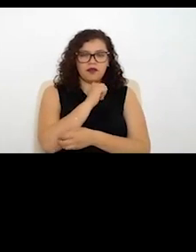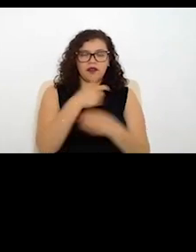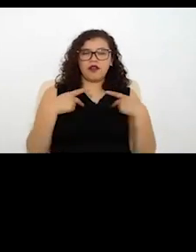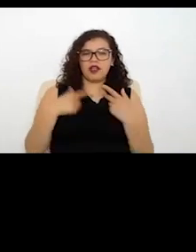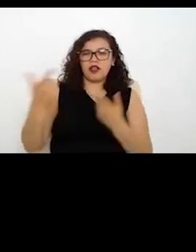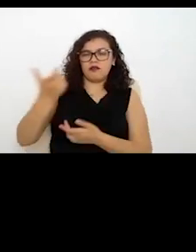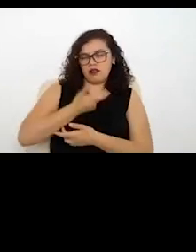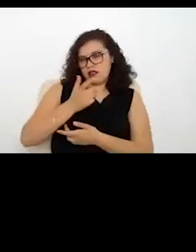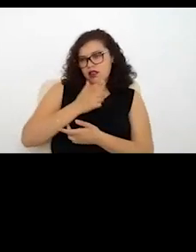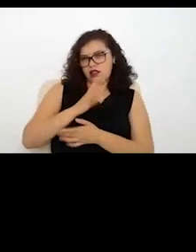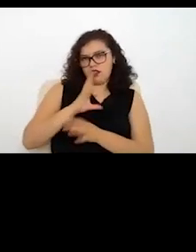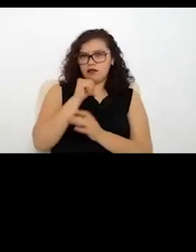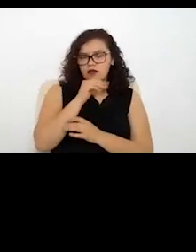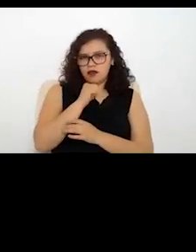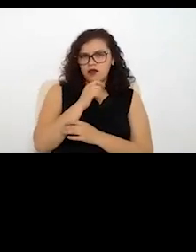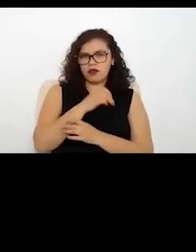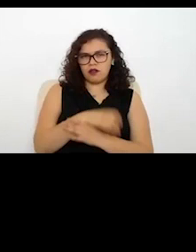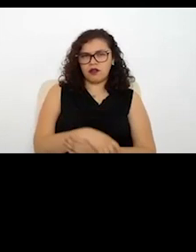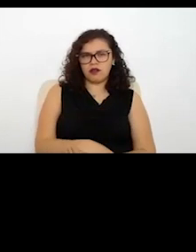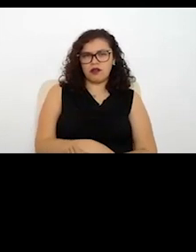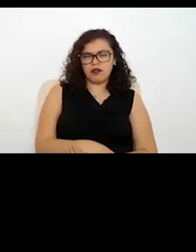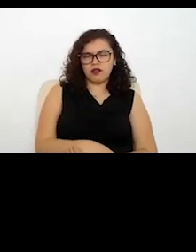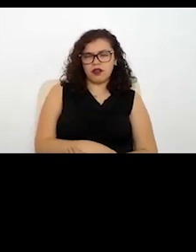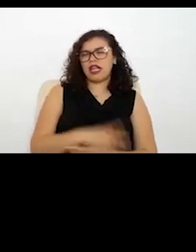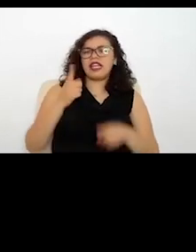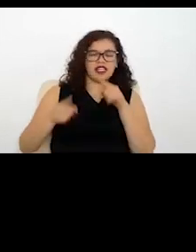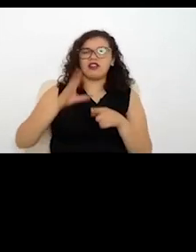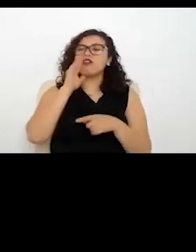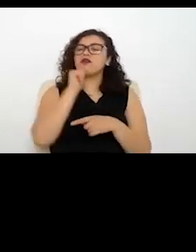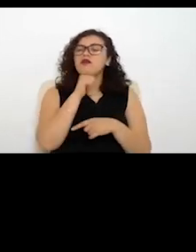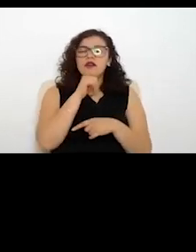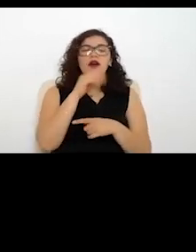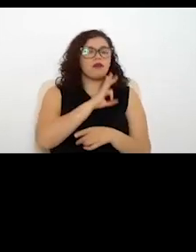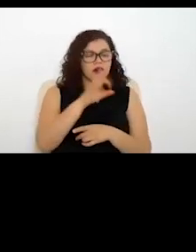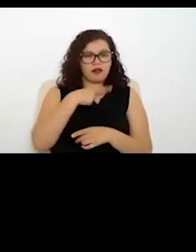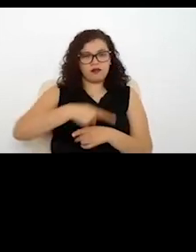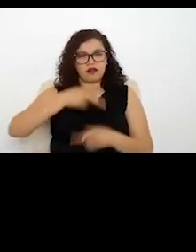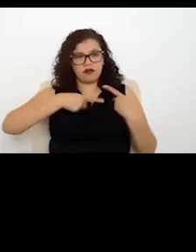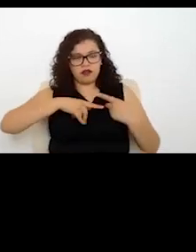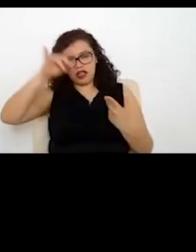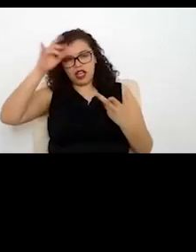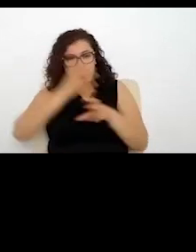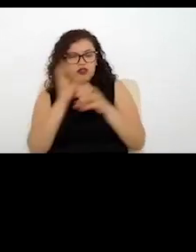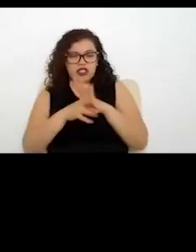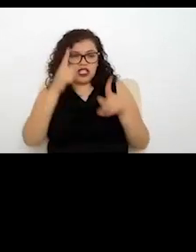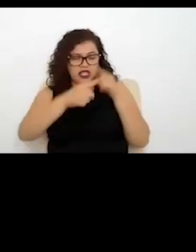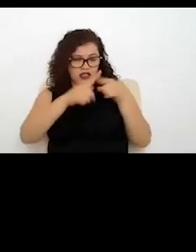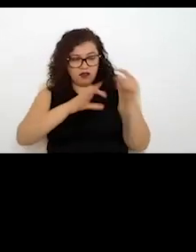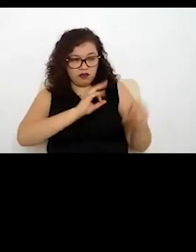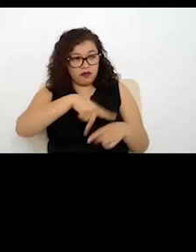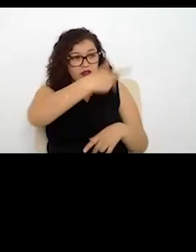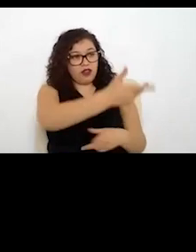embargar varios, bueno, no todos los bienes, pero parte del patrimonio de una persona, pero justamente no el